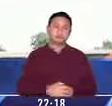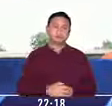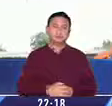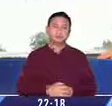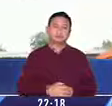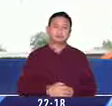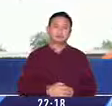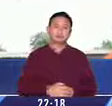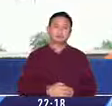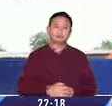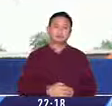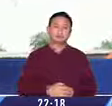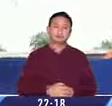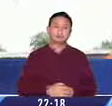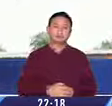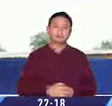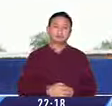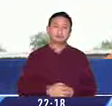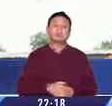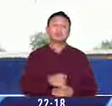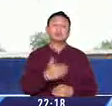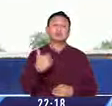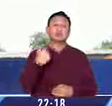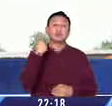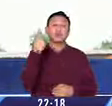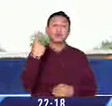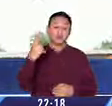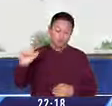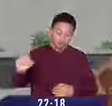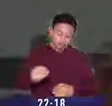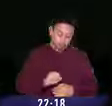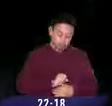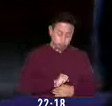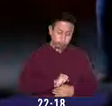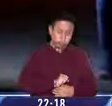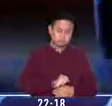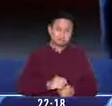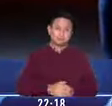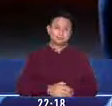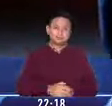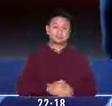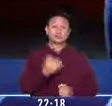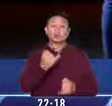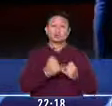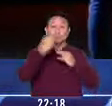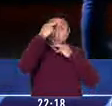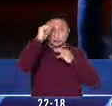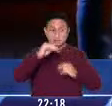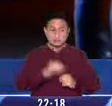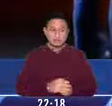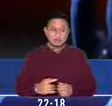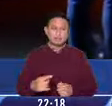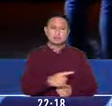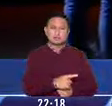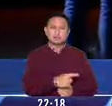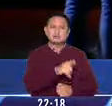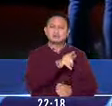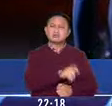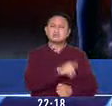cortopunzante, aparentemente, porque tiene solo una herida en el cuerpo. Hasta el cierre de este informe no se había logrado